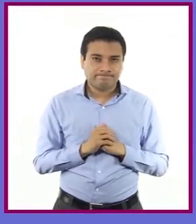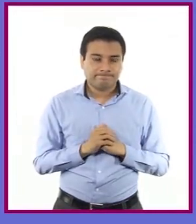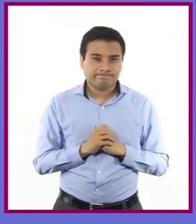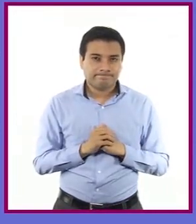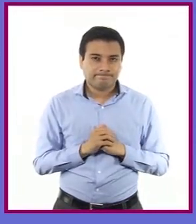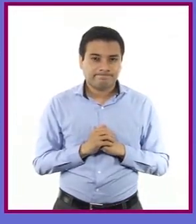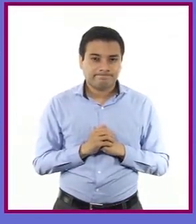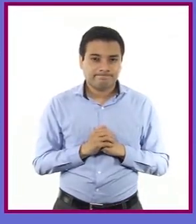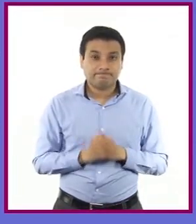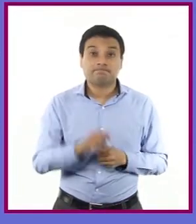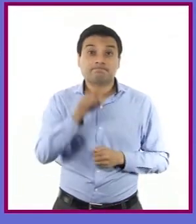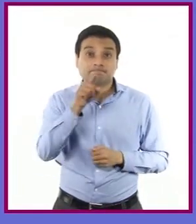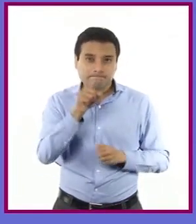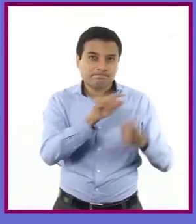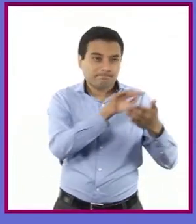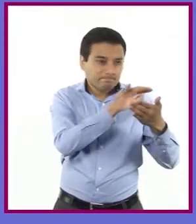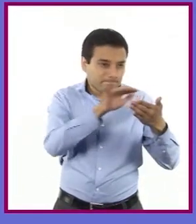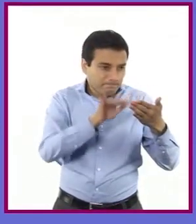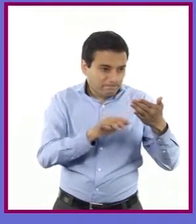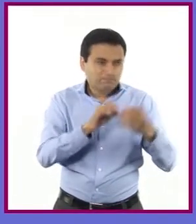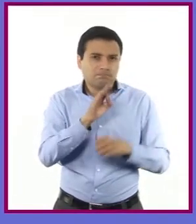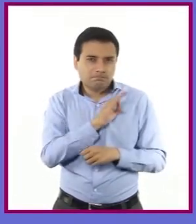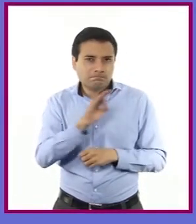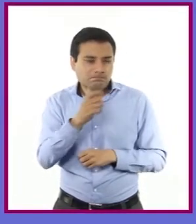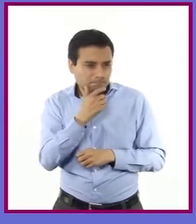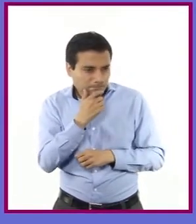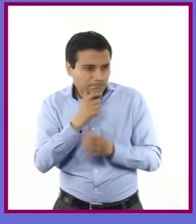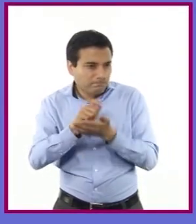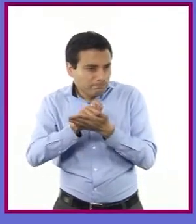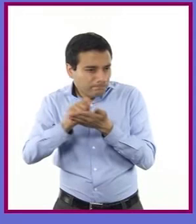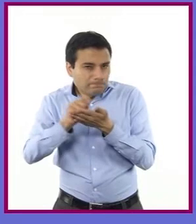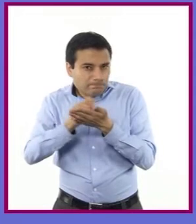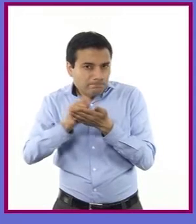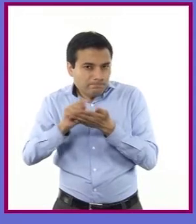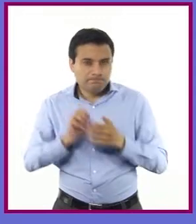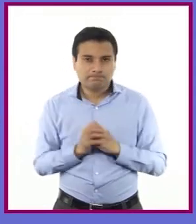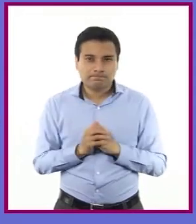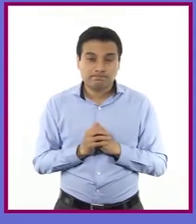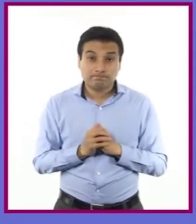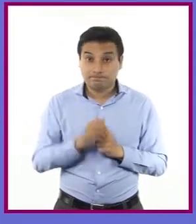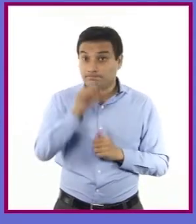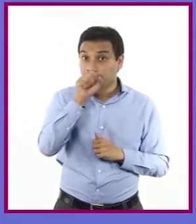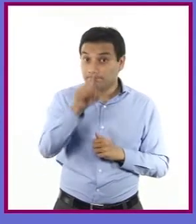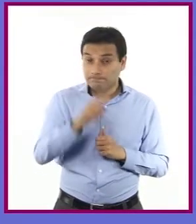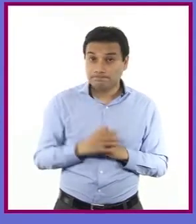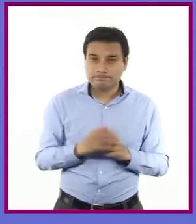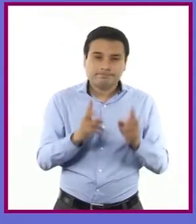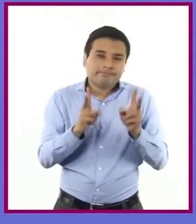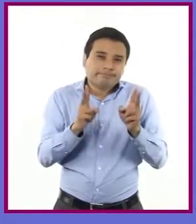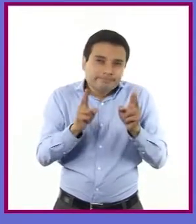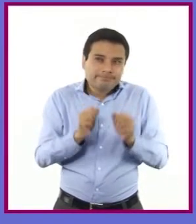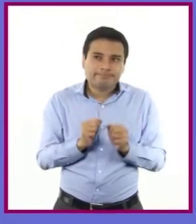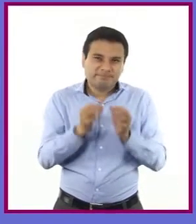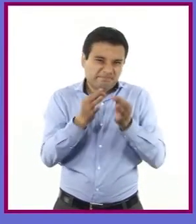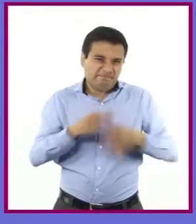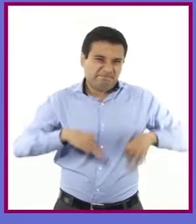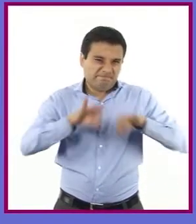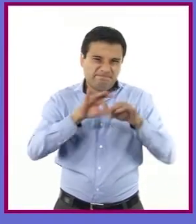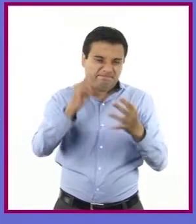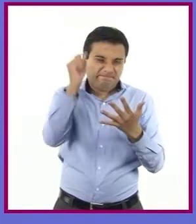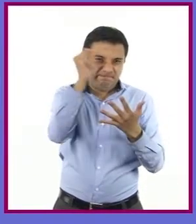Hacer anotaciones mientras se realiza la lectura. Sobre todo, es ideal subrayar las frases y datos